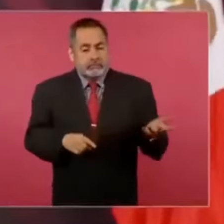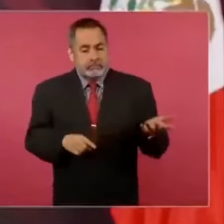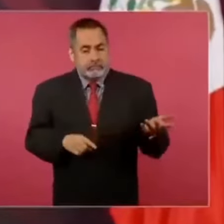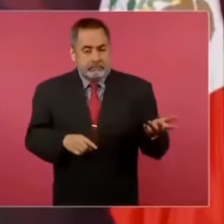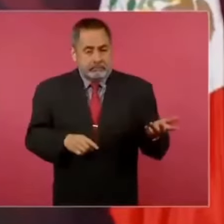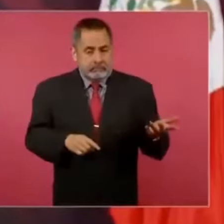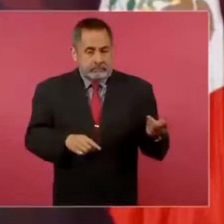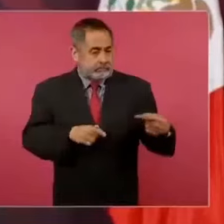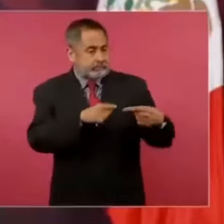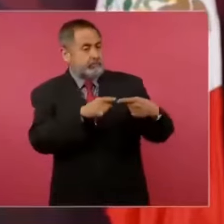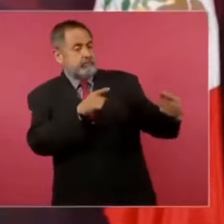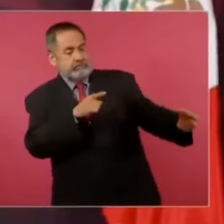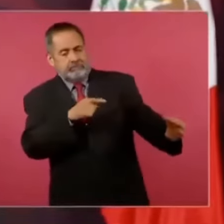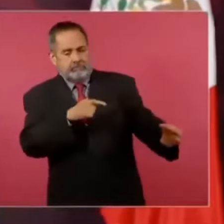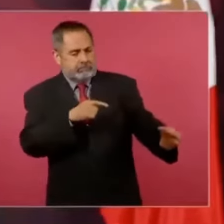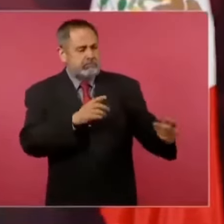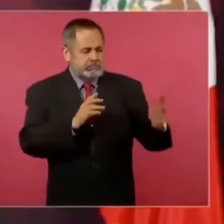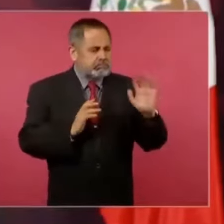los adversarios